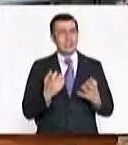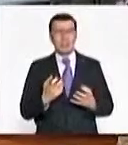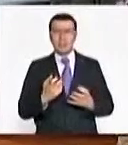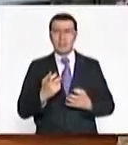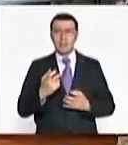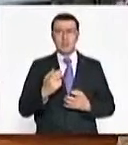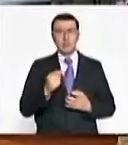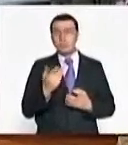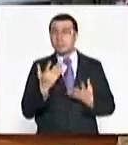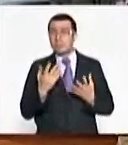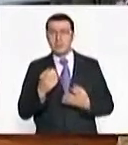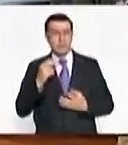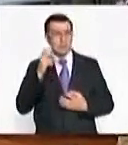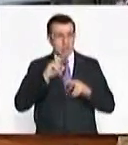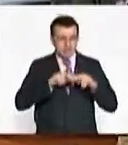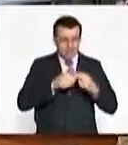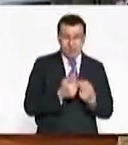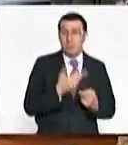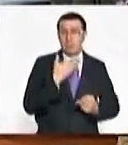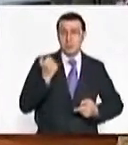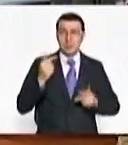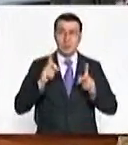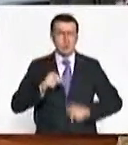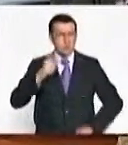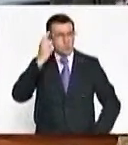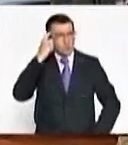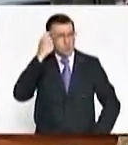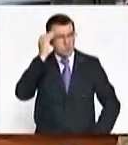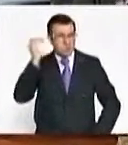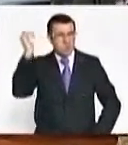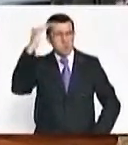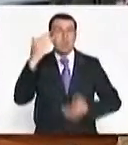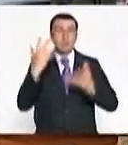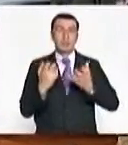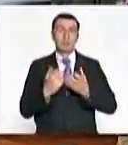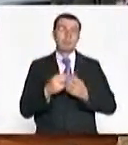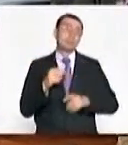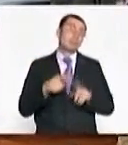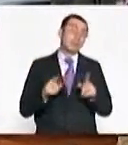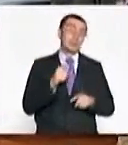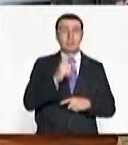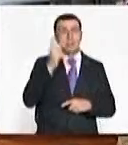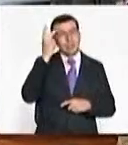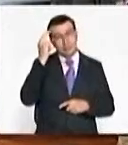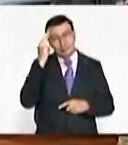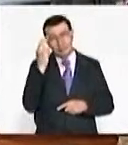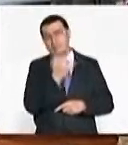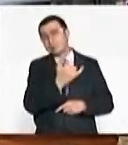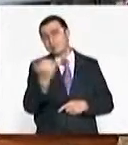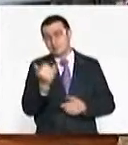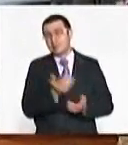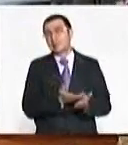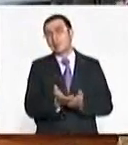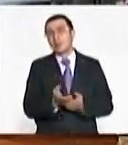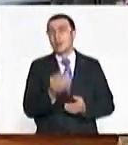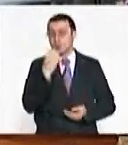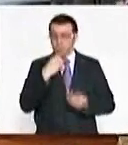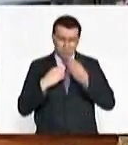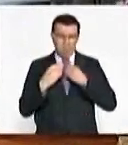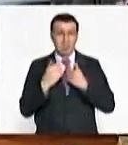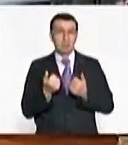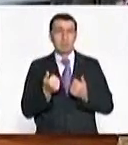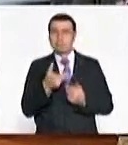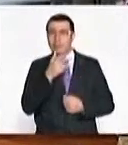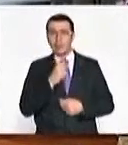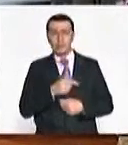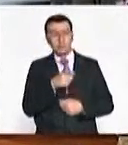capacidad sexual e intelectual, no son más que errores regulares que tenemos en nuestra alimentación, porque lo que hace